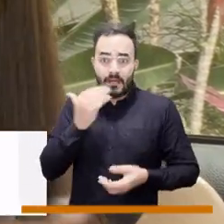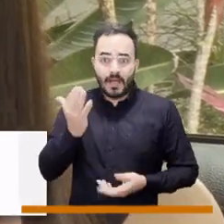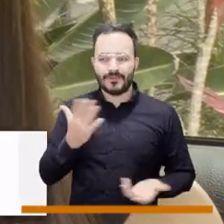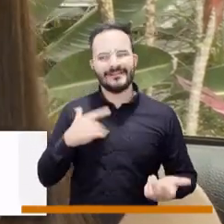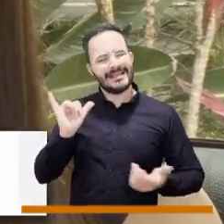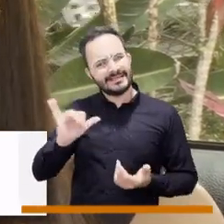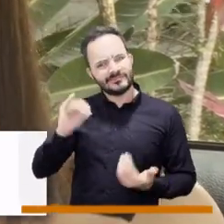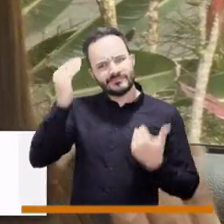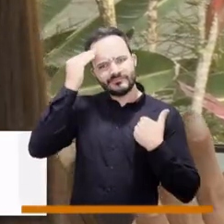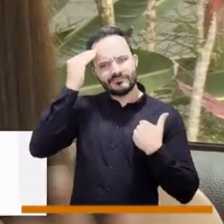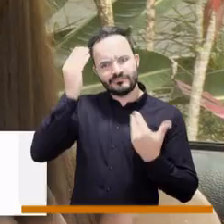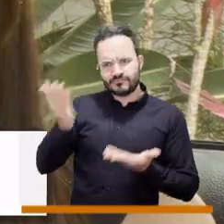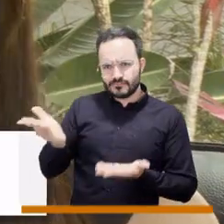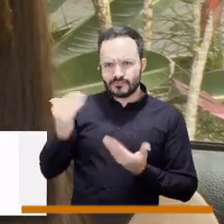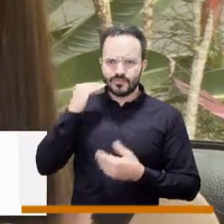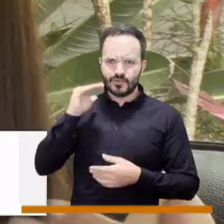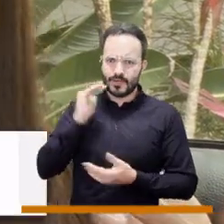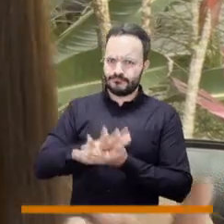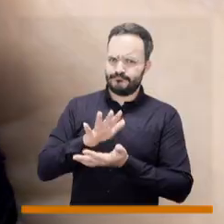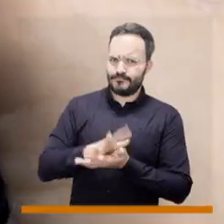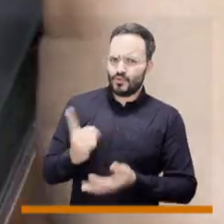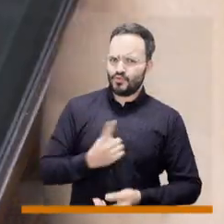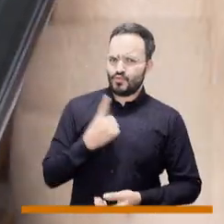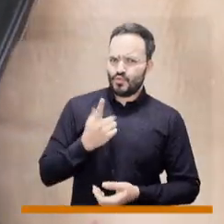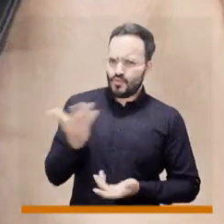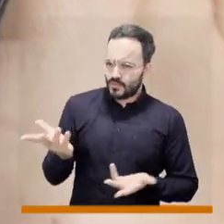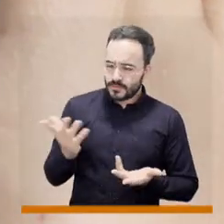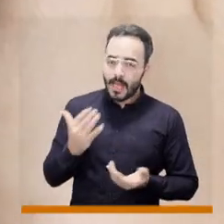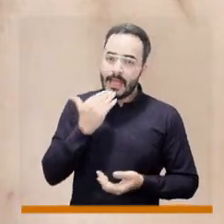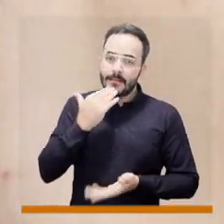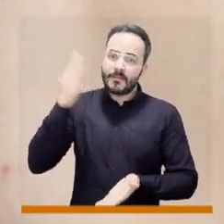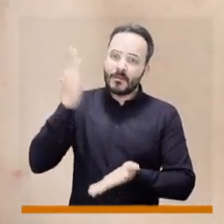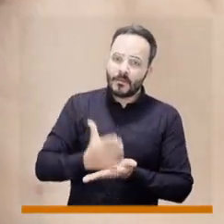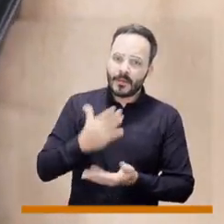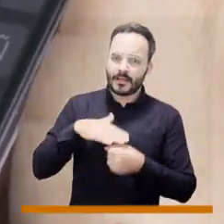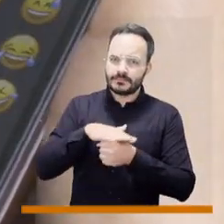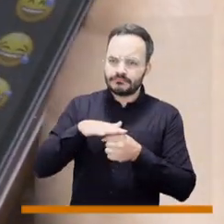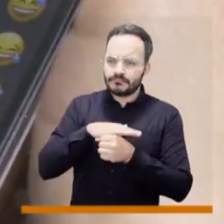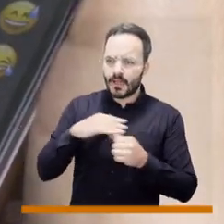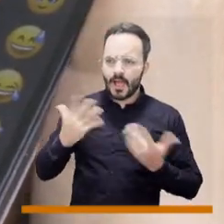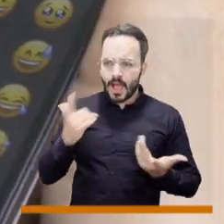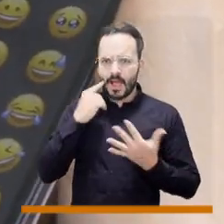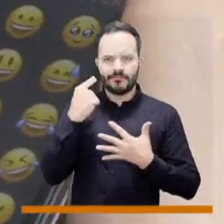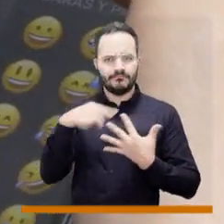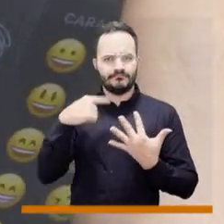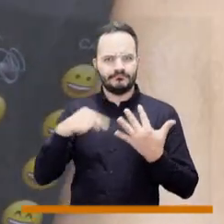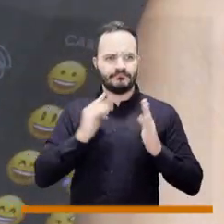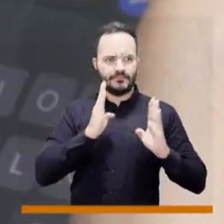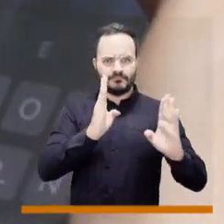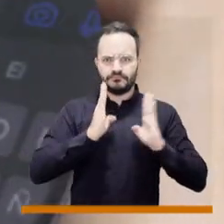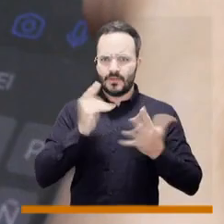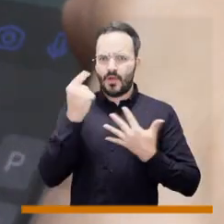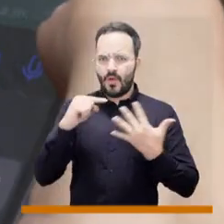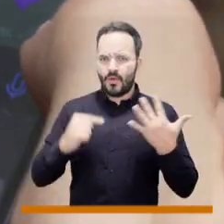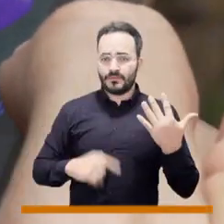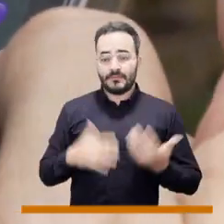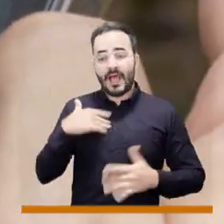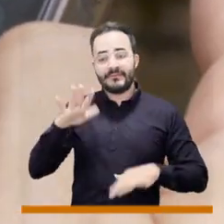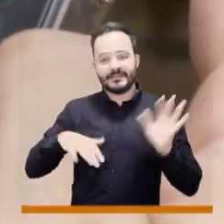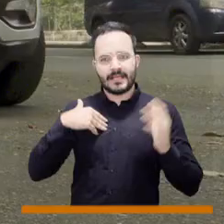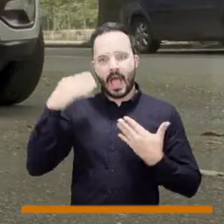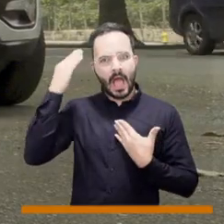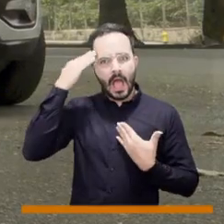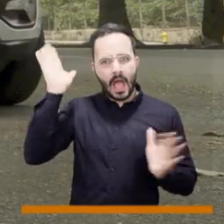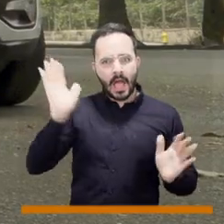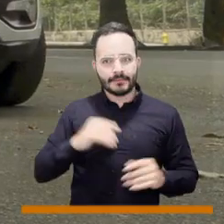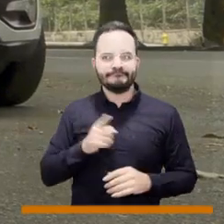de la vida de una mujer. Quiero empezar a concientizar a la mujer, decirle, mira, tú no estás sola. Si a ti te pasa este tipo de cosas, tú tienes